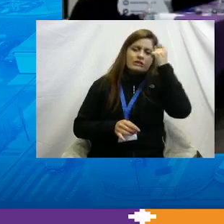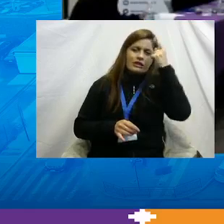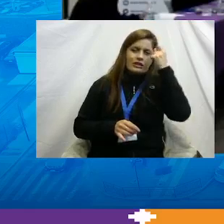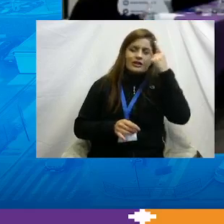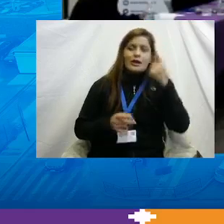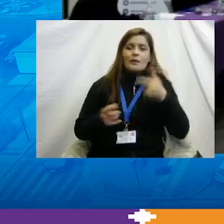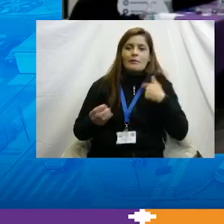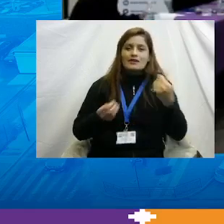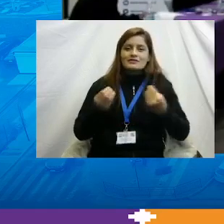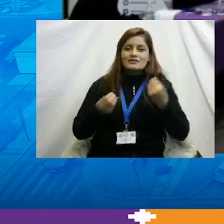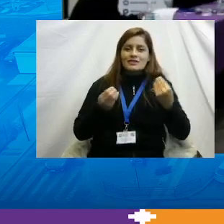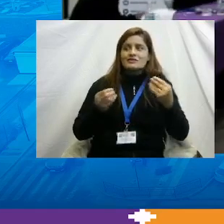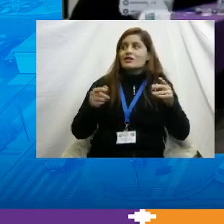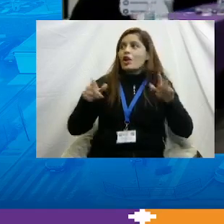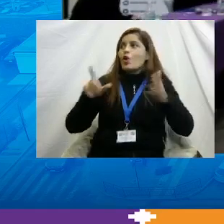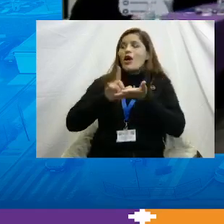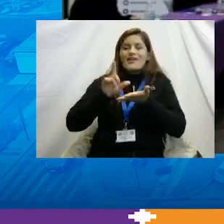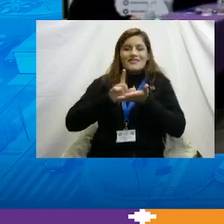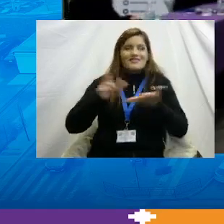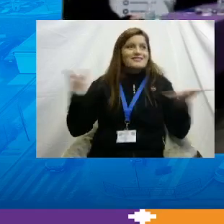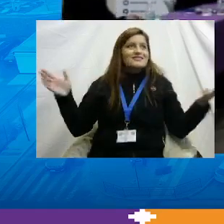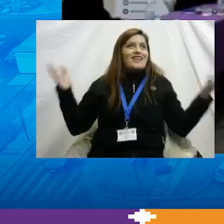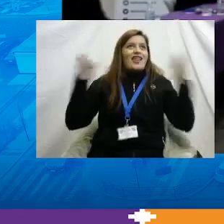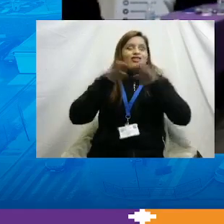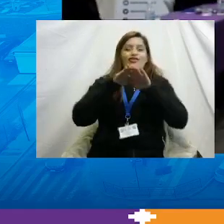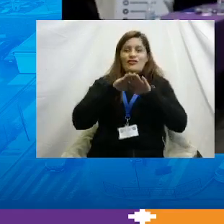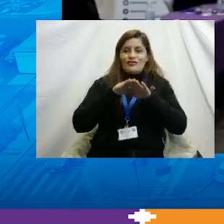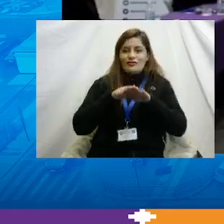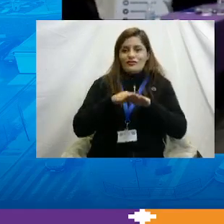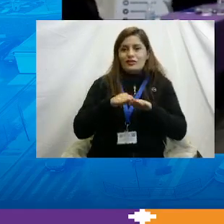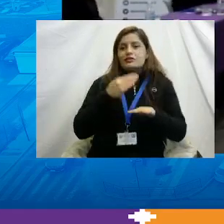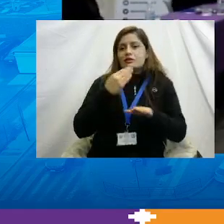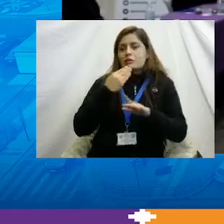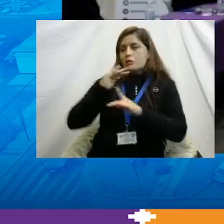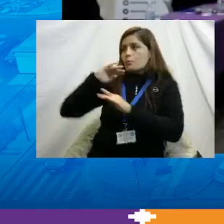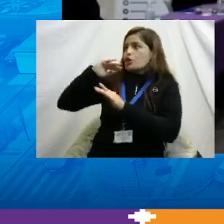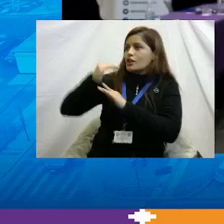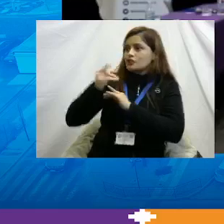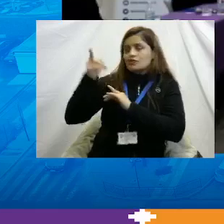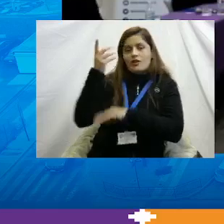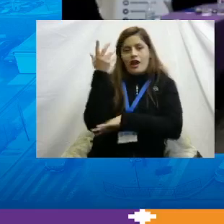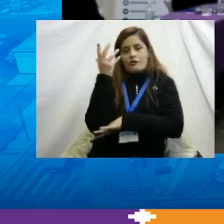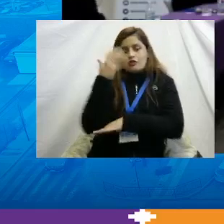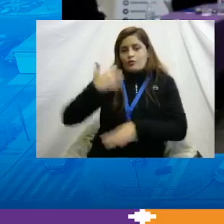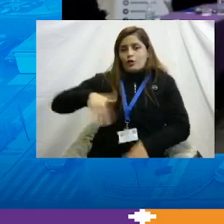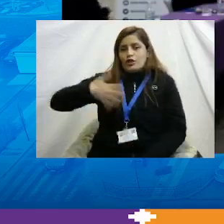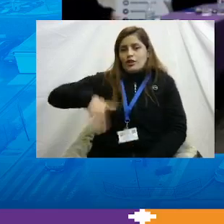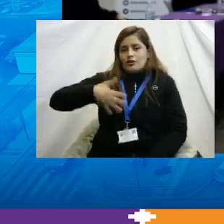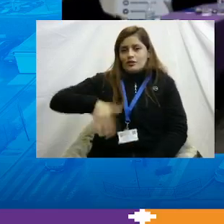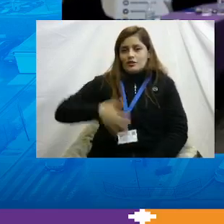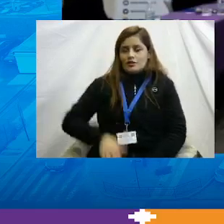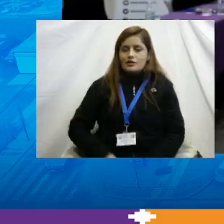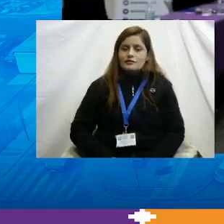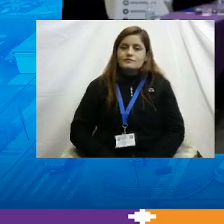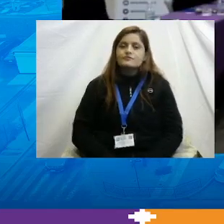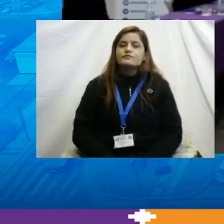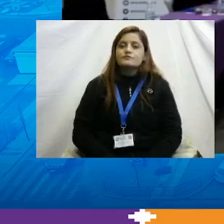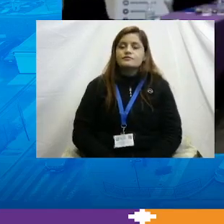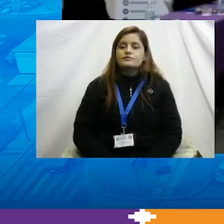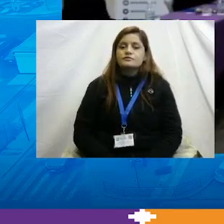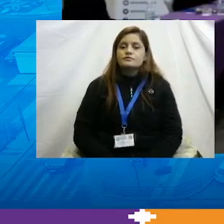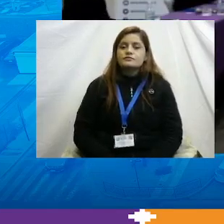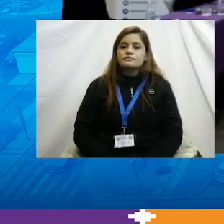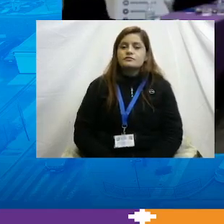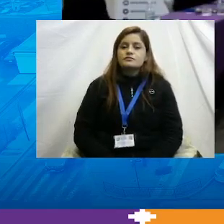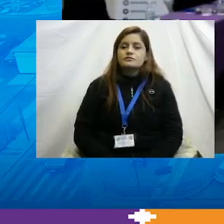que ver con la reubicación y darle también el sentido de protección a una araucaria como árbol nativo de Chile. No, no me